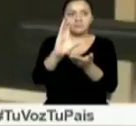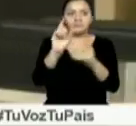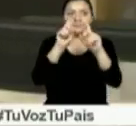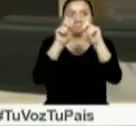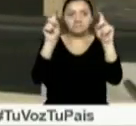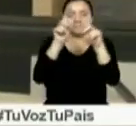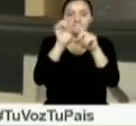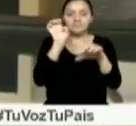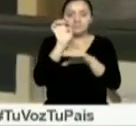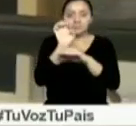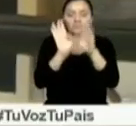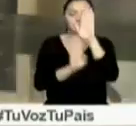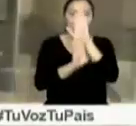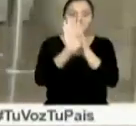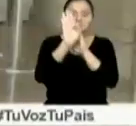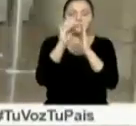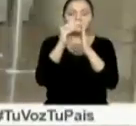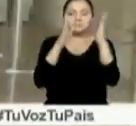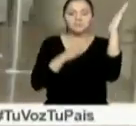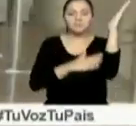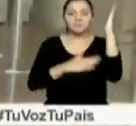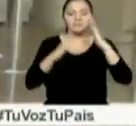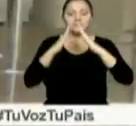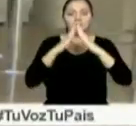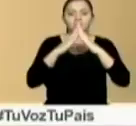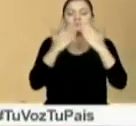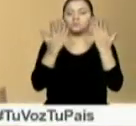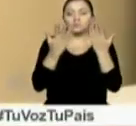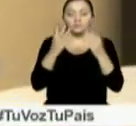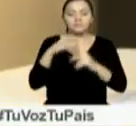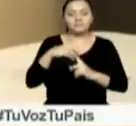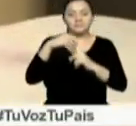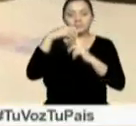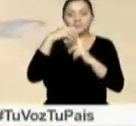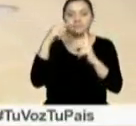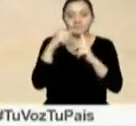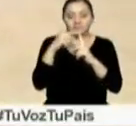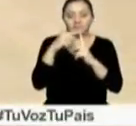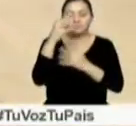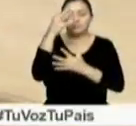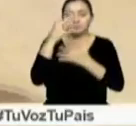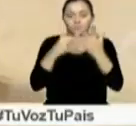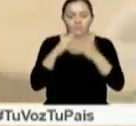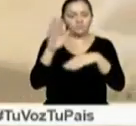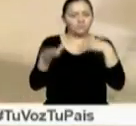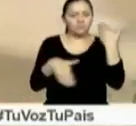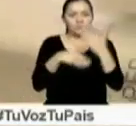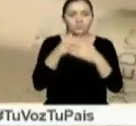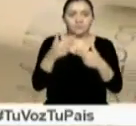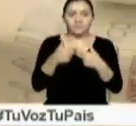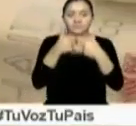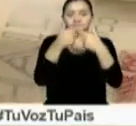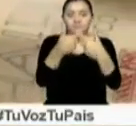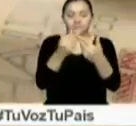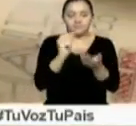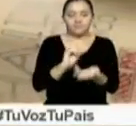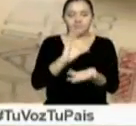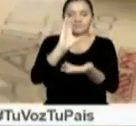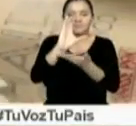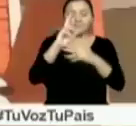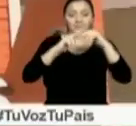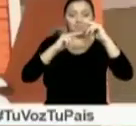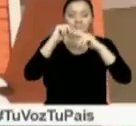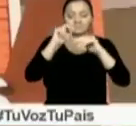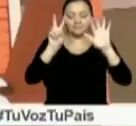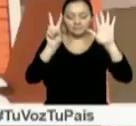Ecuatorianos el desarrollo de proyectos habitacionales de interés prioritario en total con esta línea de crédito se financia la edificación